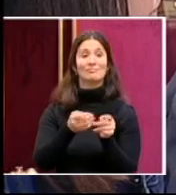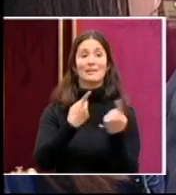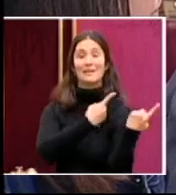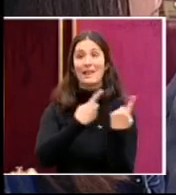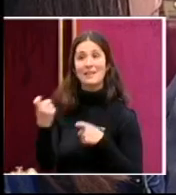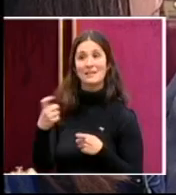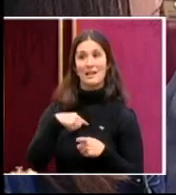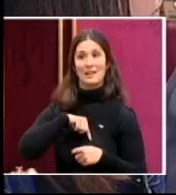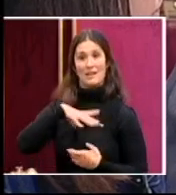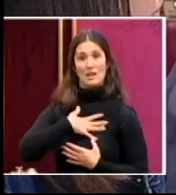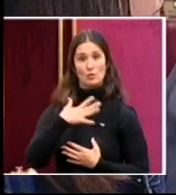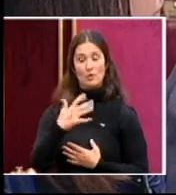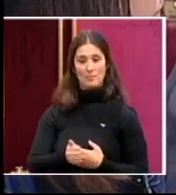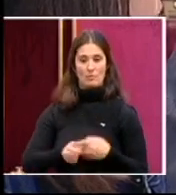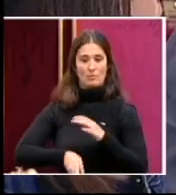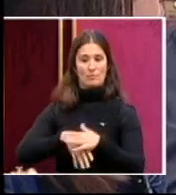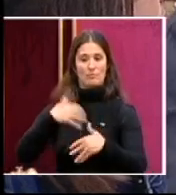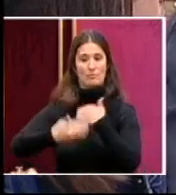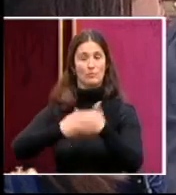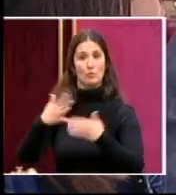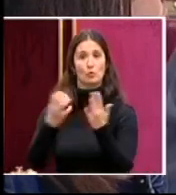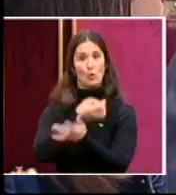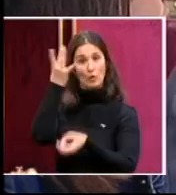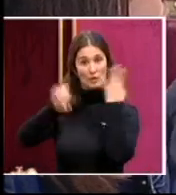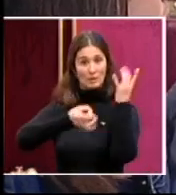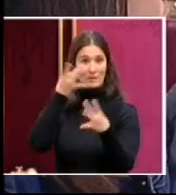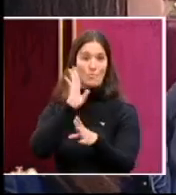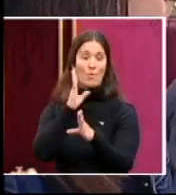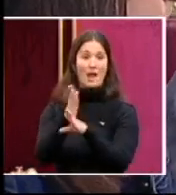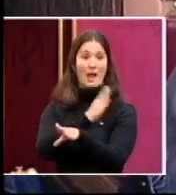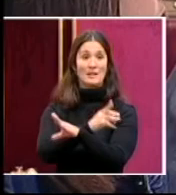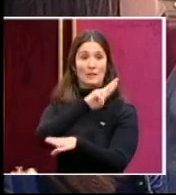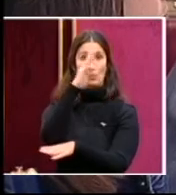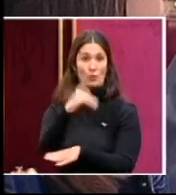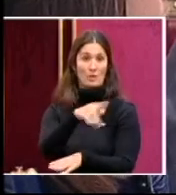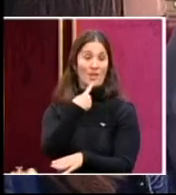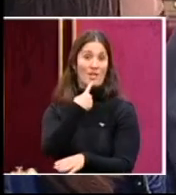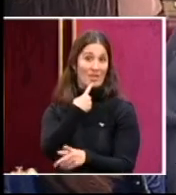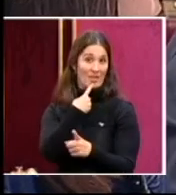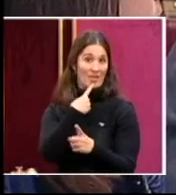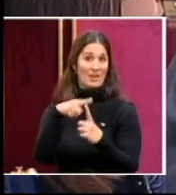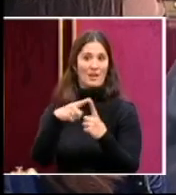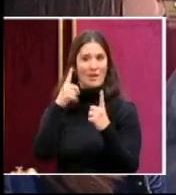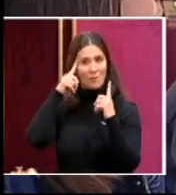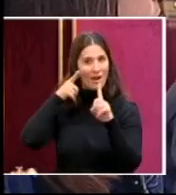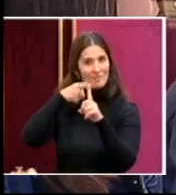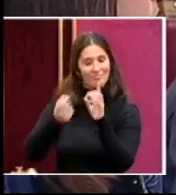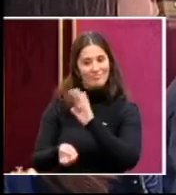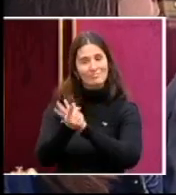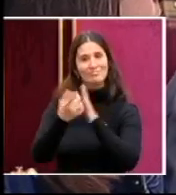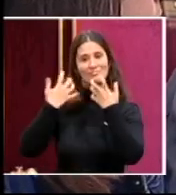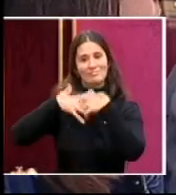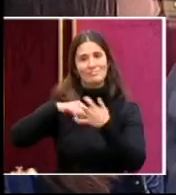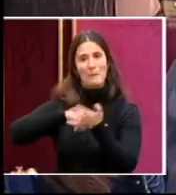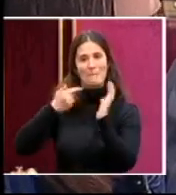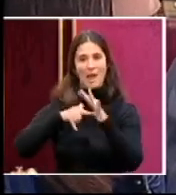el ayuntamiento ponga en marcha pues todas las iniciativas, como antes la señora Ruiz ha mencionado, que se ponga en marcha el plan